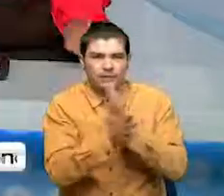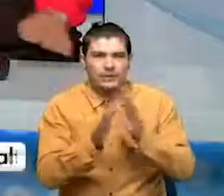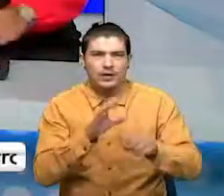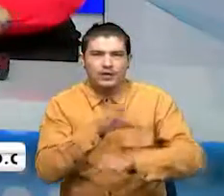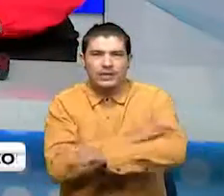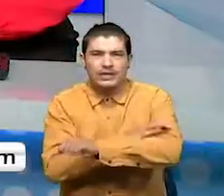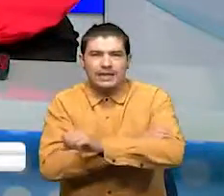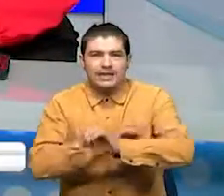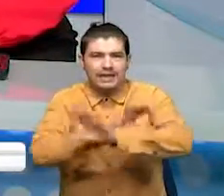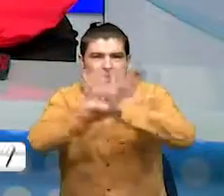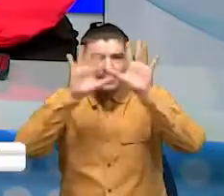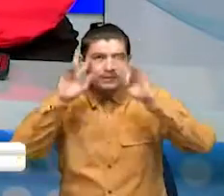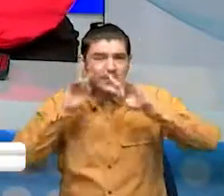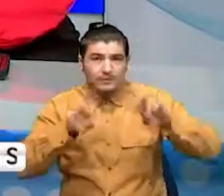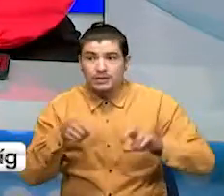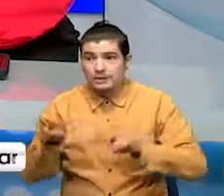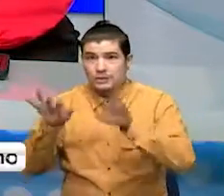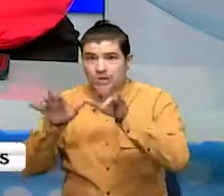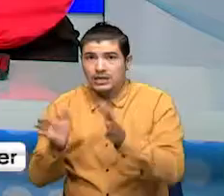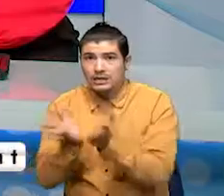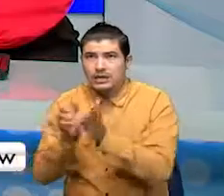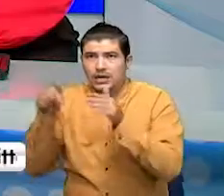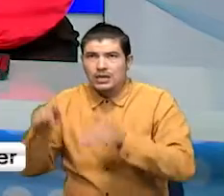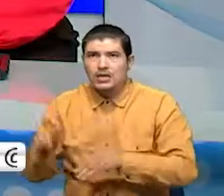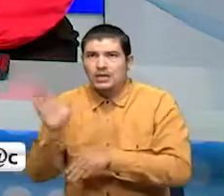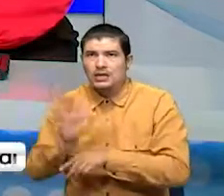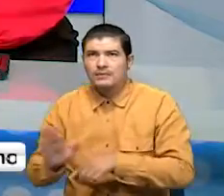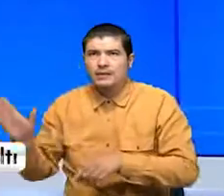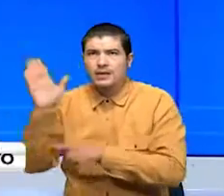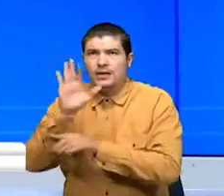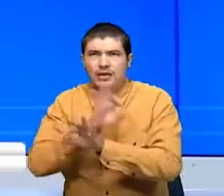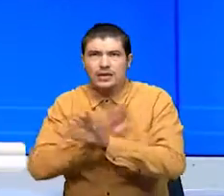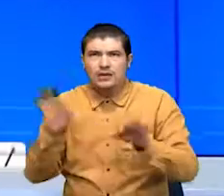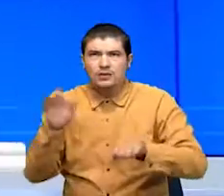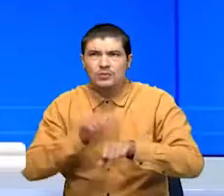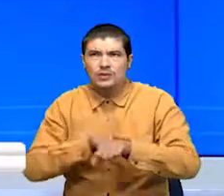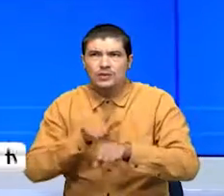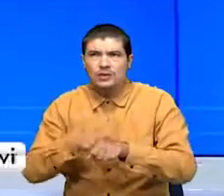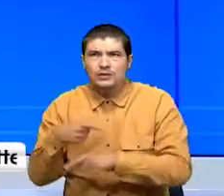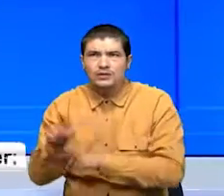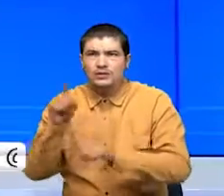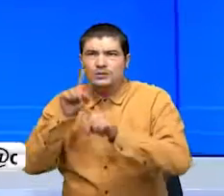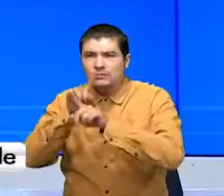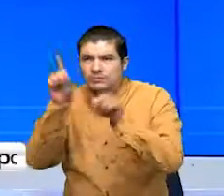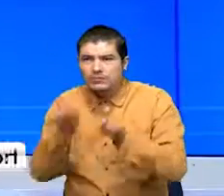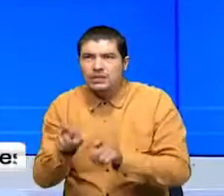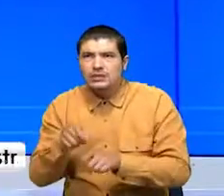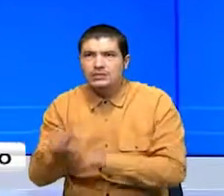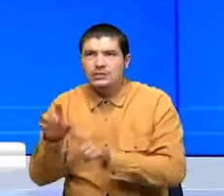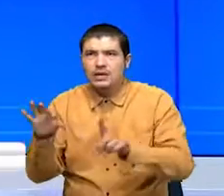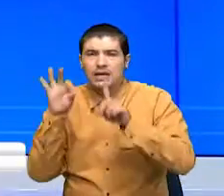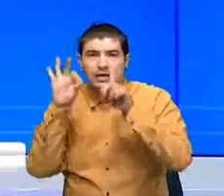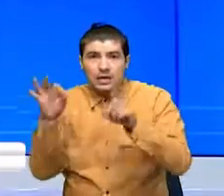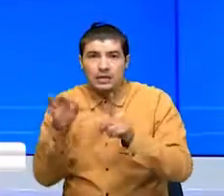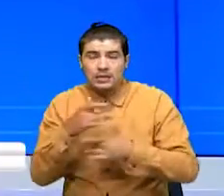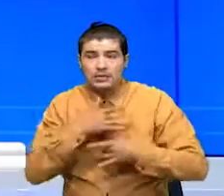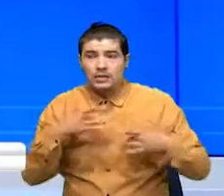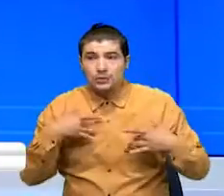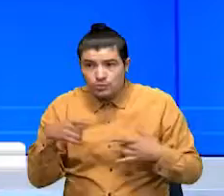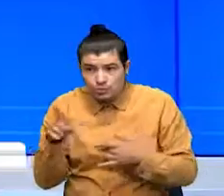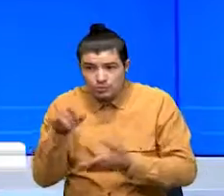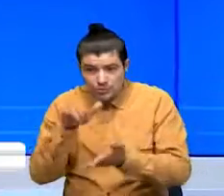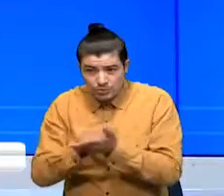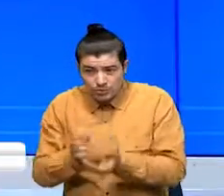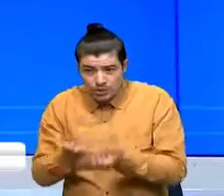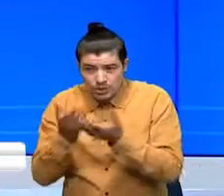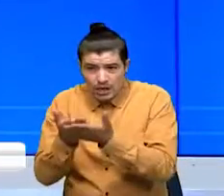para en según la secretaria de educación departamental en ningún momento se cuestionó la calidad y el estado salubre de los alimentos entregados